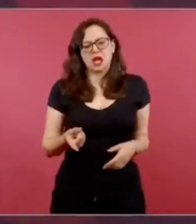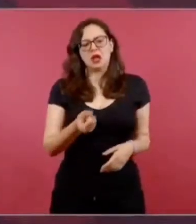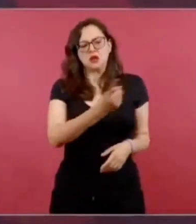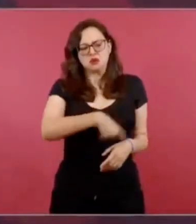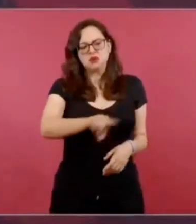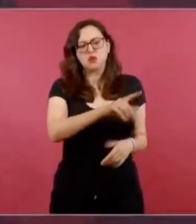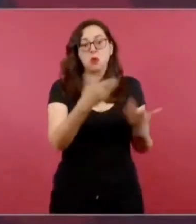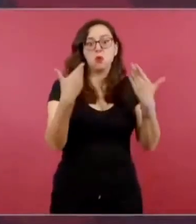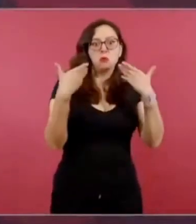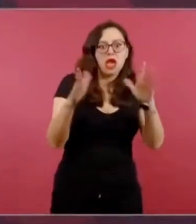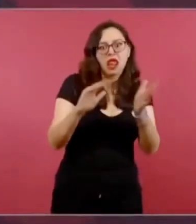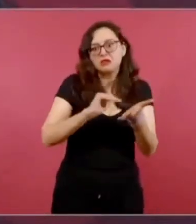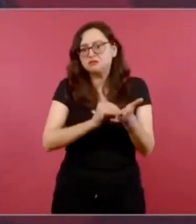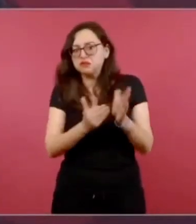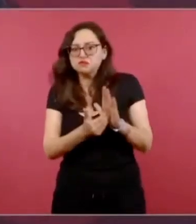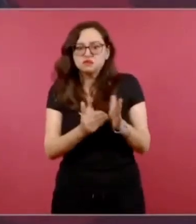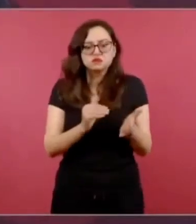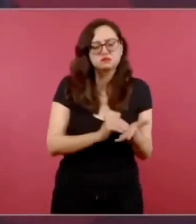pero